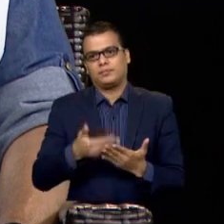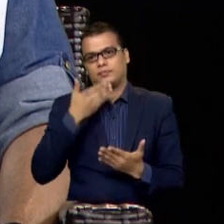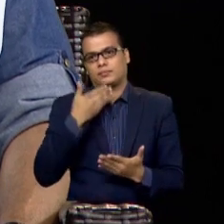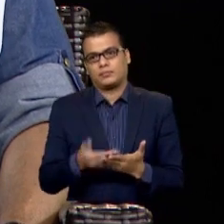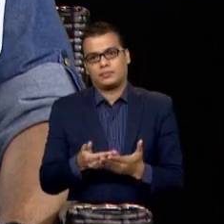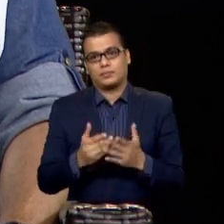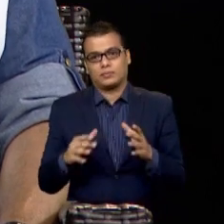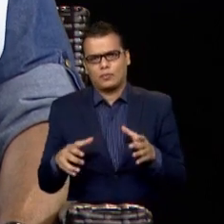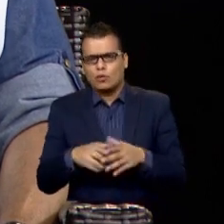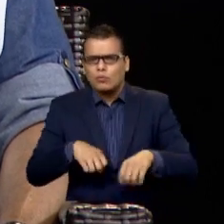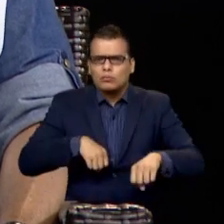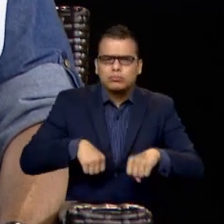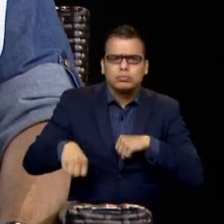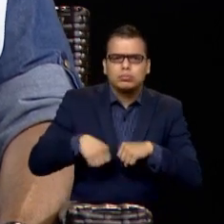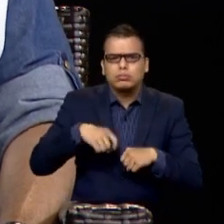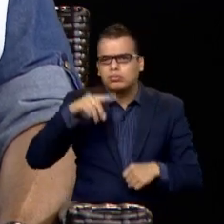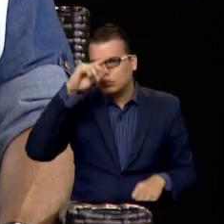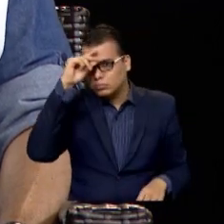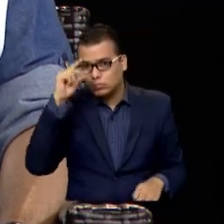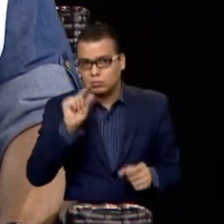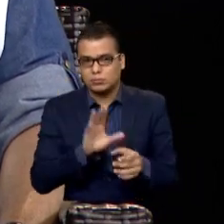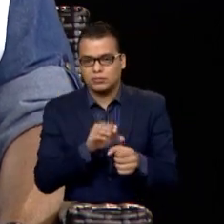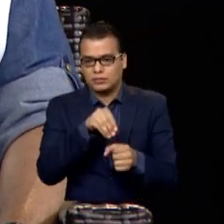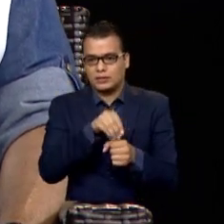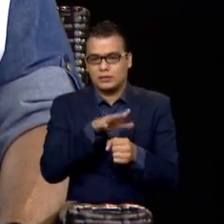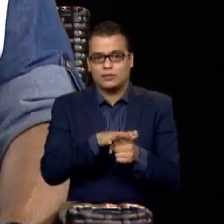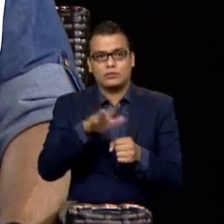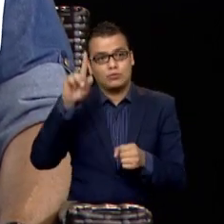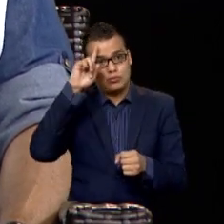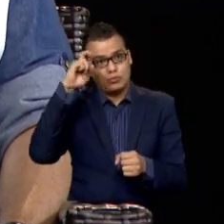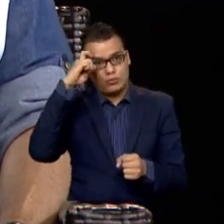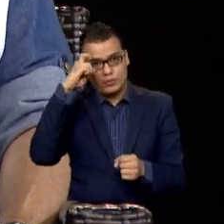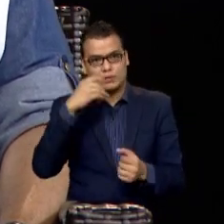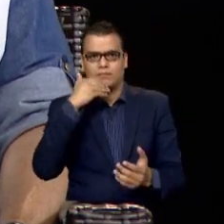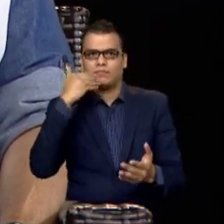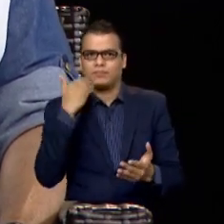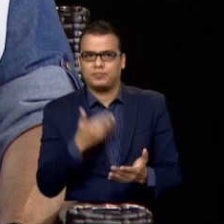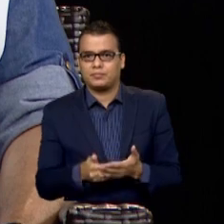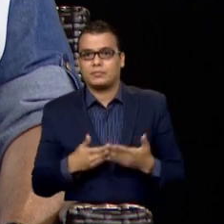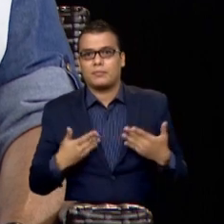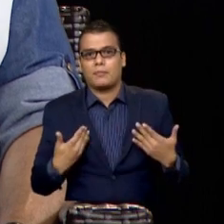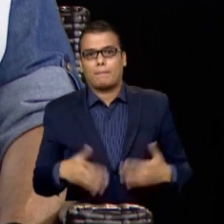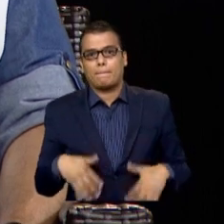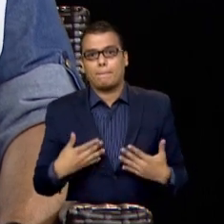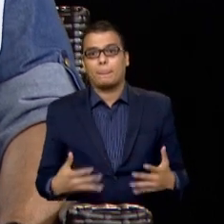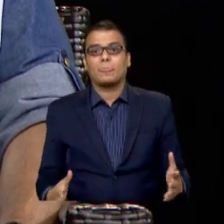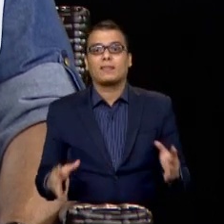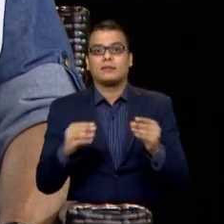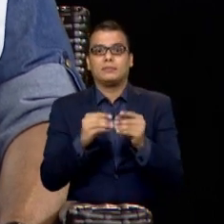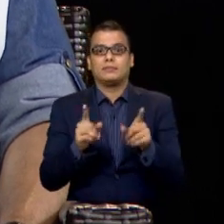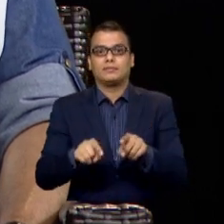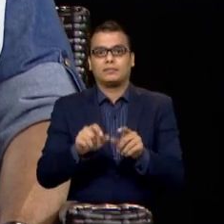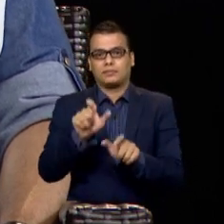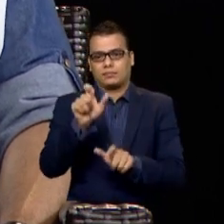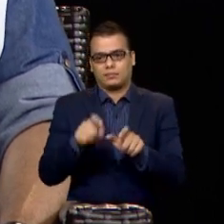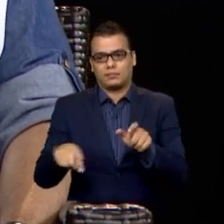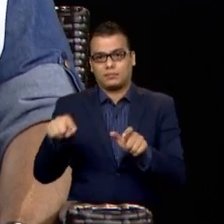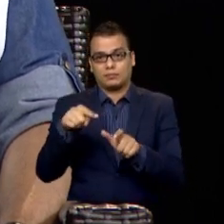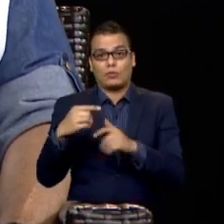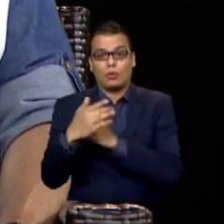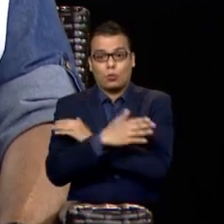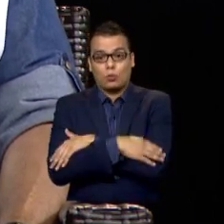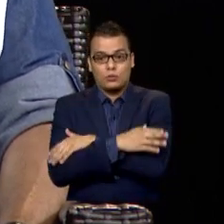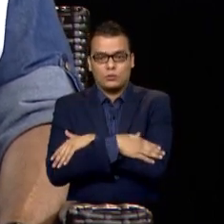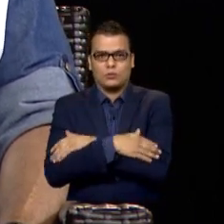el área operativa del gobierno distrital y del gobierno departamental, y agradecerle a los ciudadanos